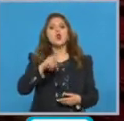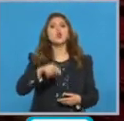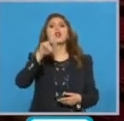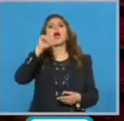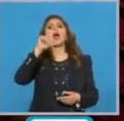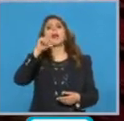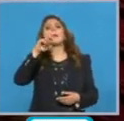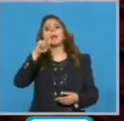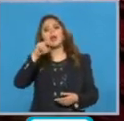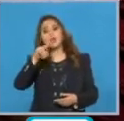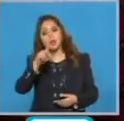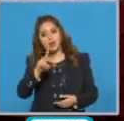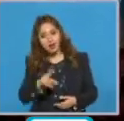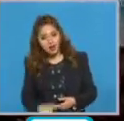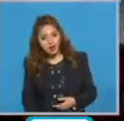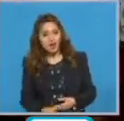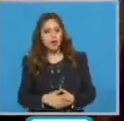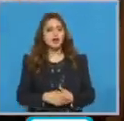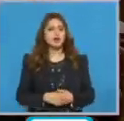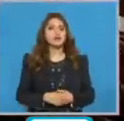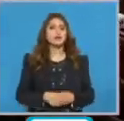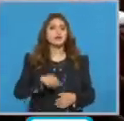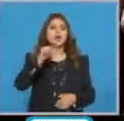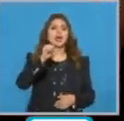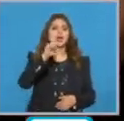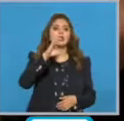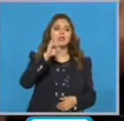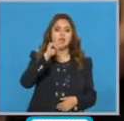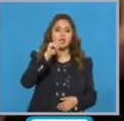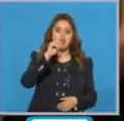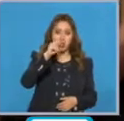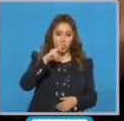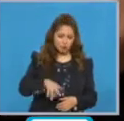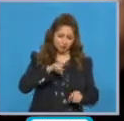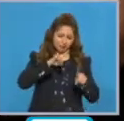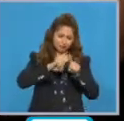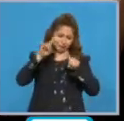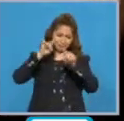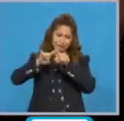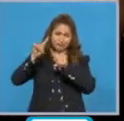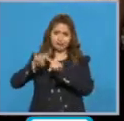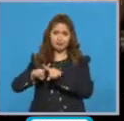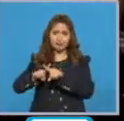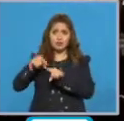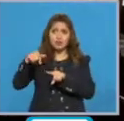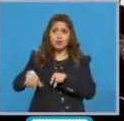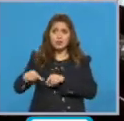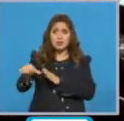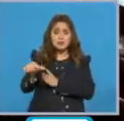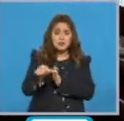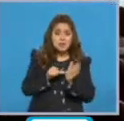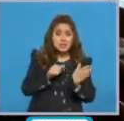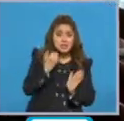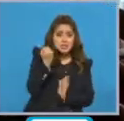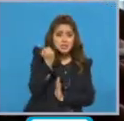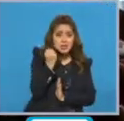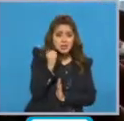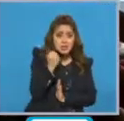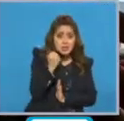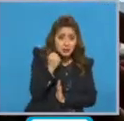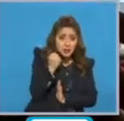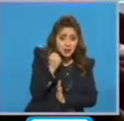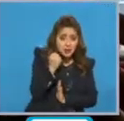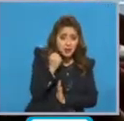almendras. A citrón, y, o sea, lo chistoso es que era septiembre